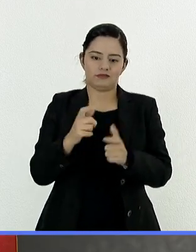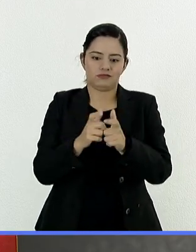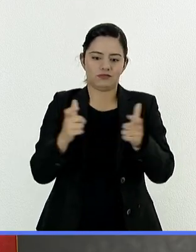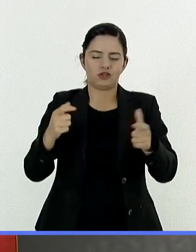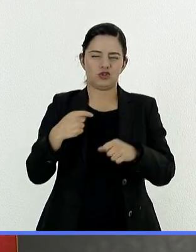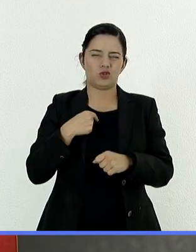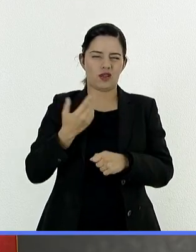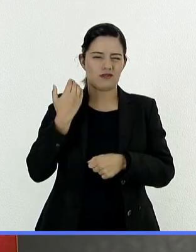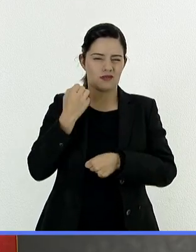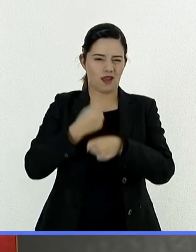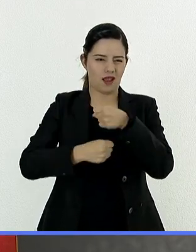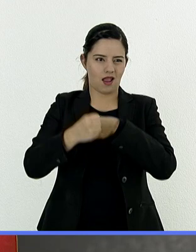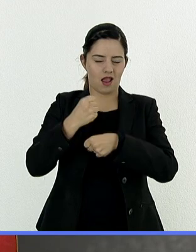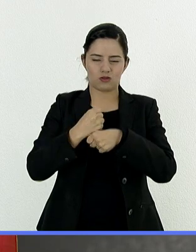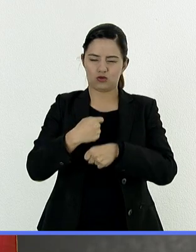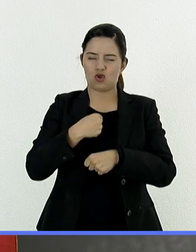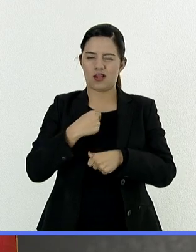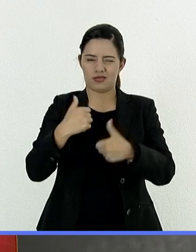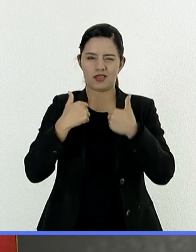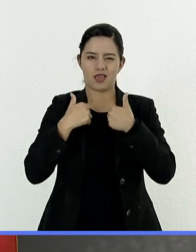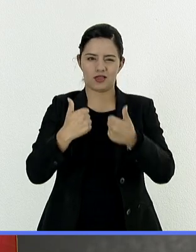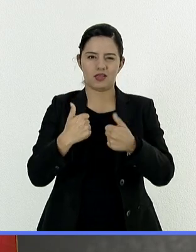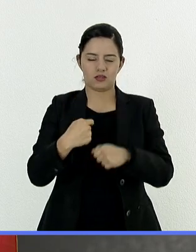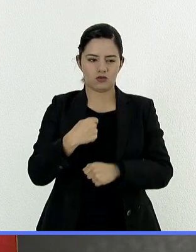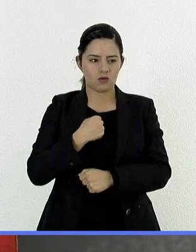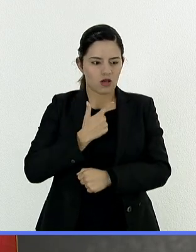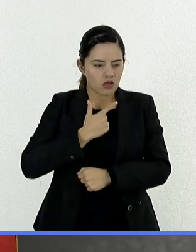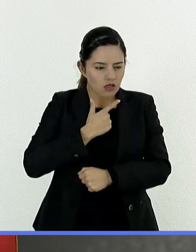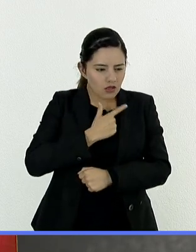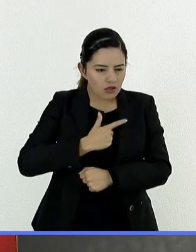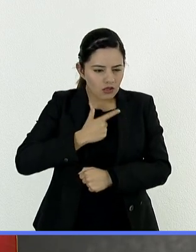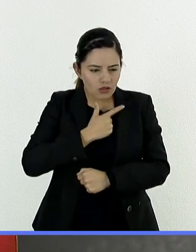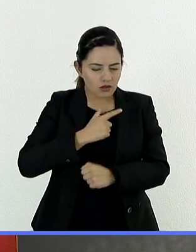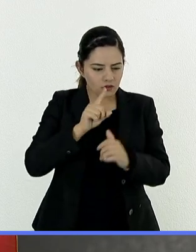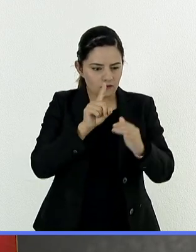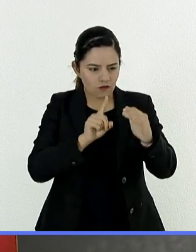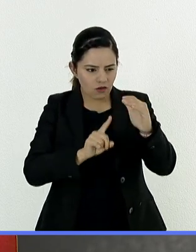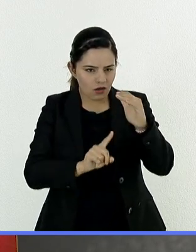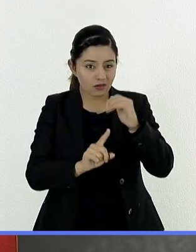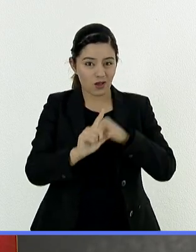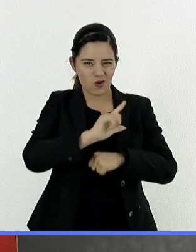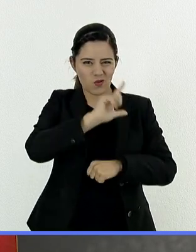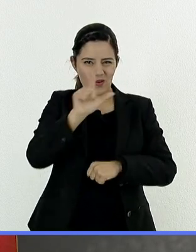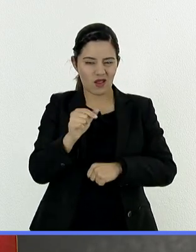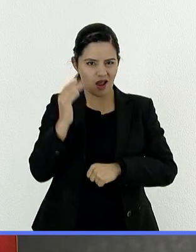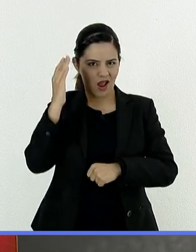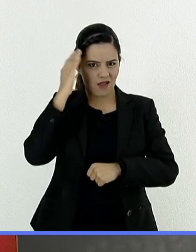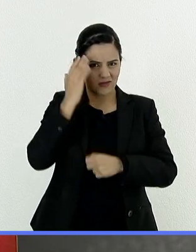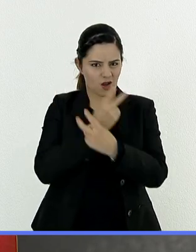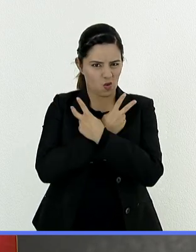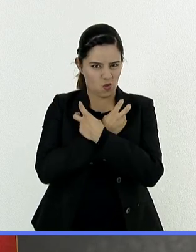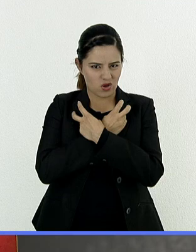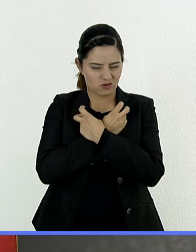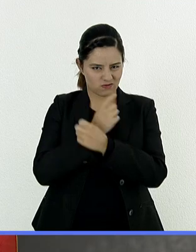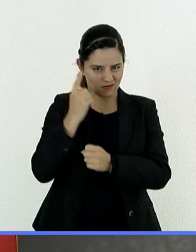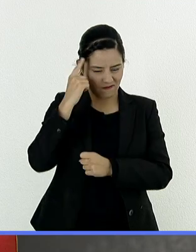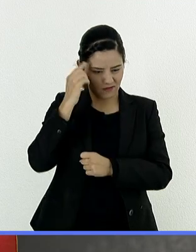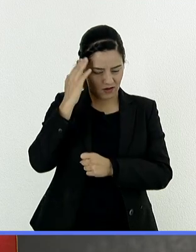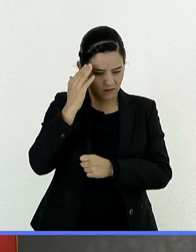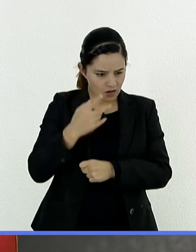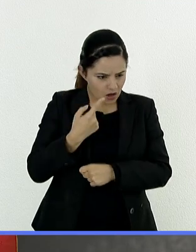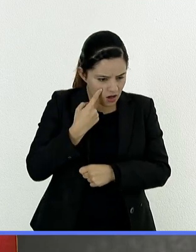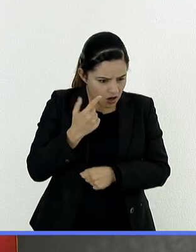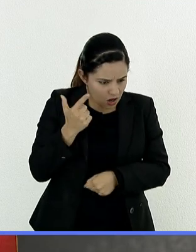esto entendí cuando me fascinaron las cuevas civil la maravilla que eran Y vi un cráneo humano por primera vez ahí debajo del agua